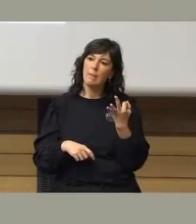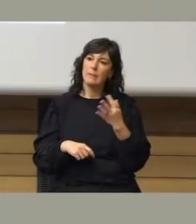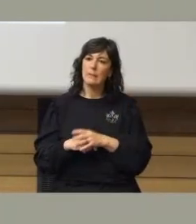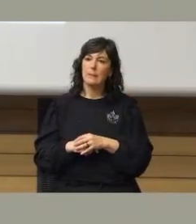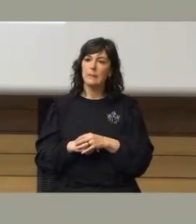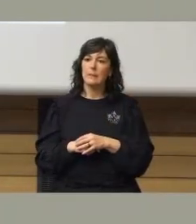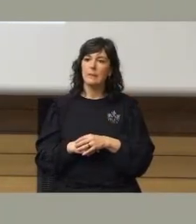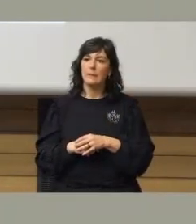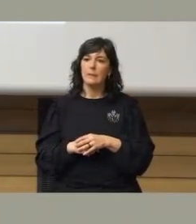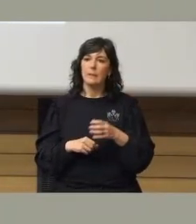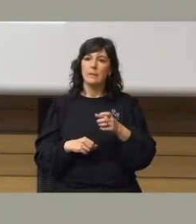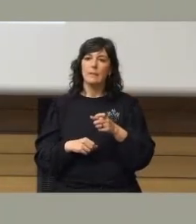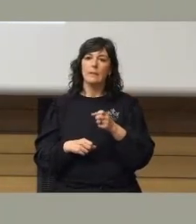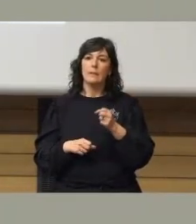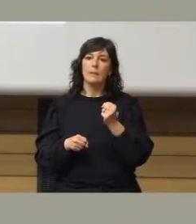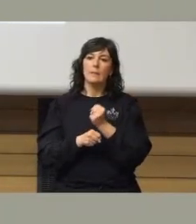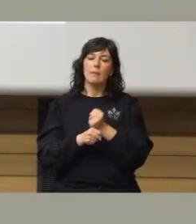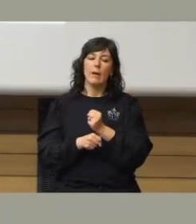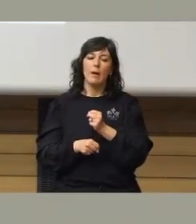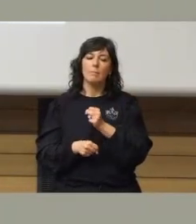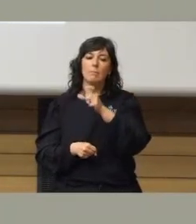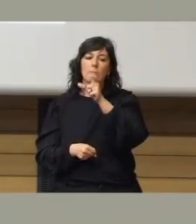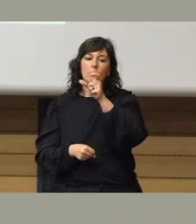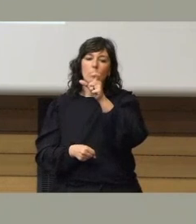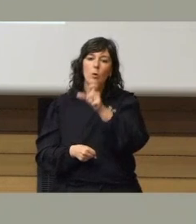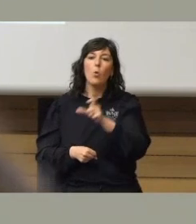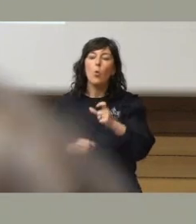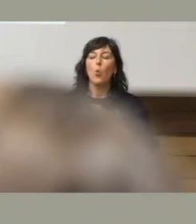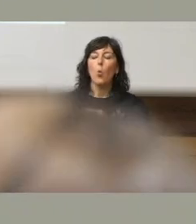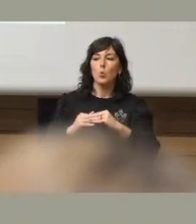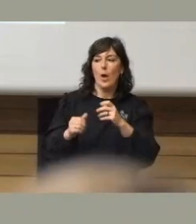con usuarios que consumen sustancias, porque hay nuevos consumos.